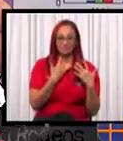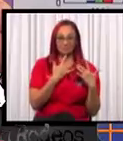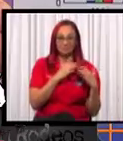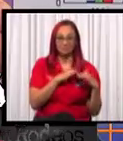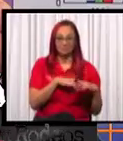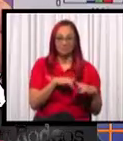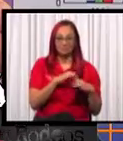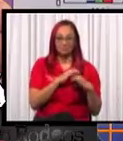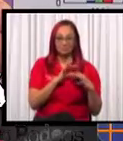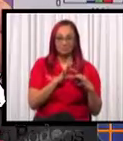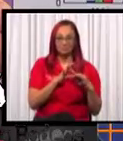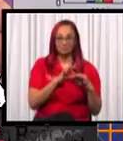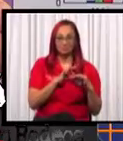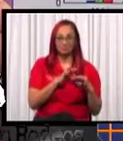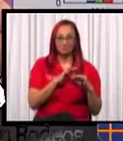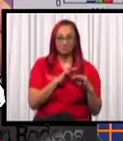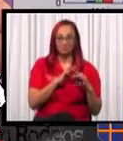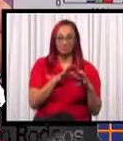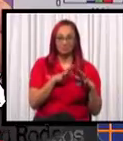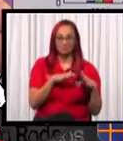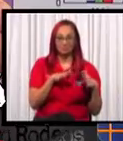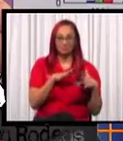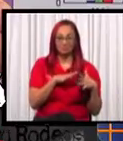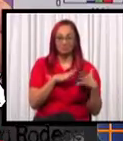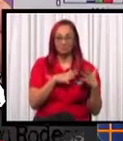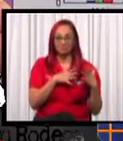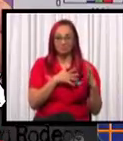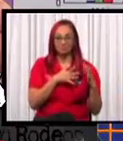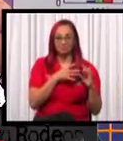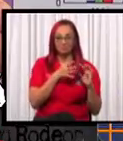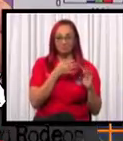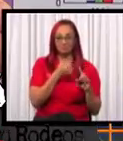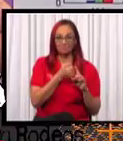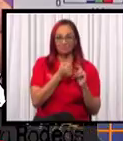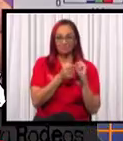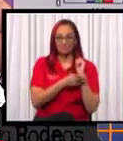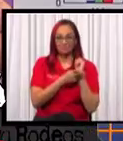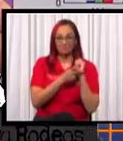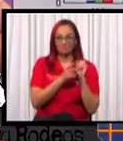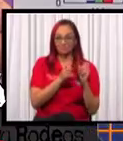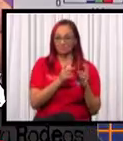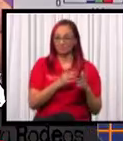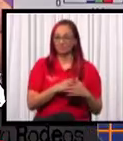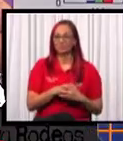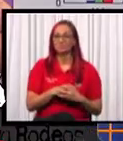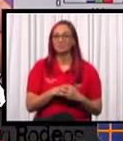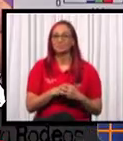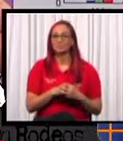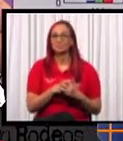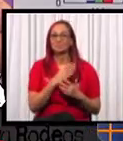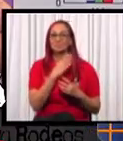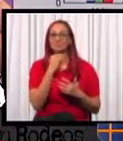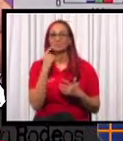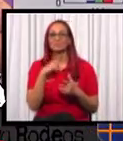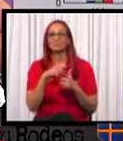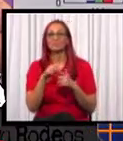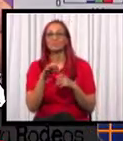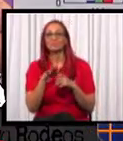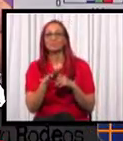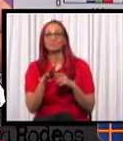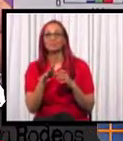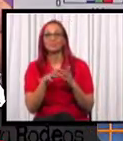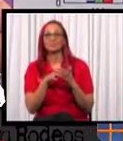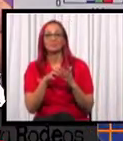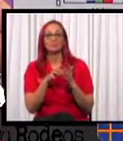implicancia en la agricultura de este país tremenda. Y el cultivo del arroz no se ha escapado a esto. Y